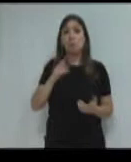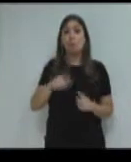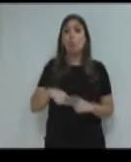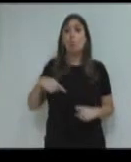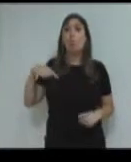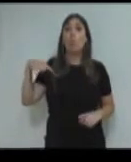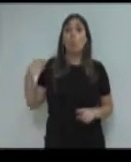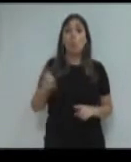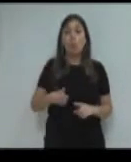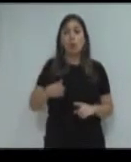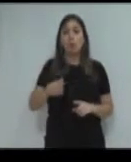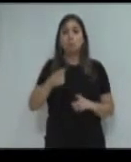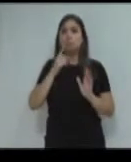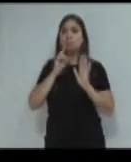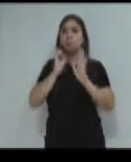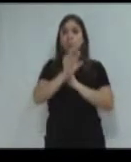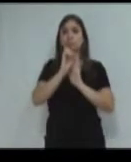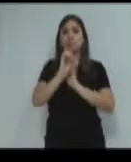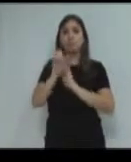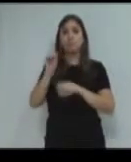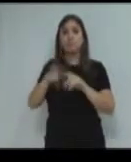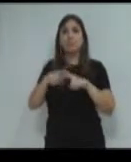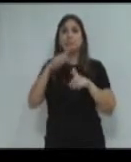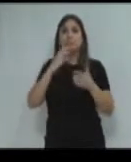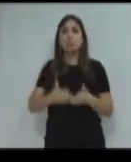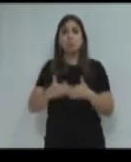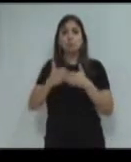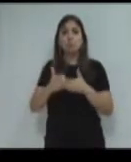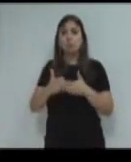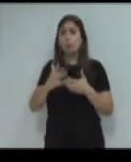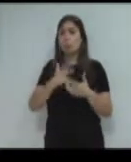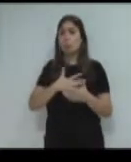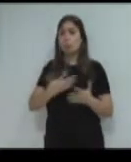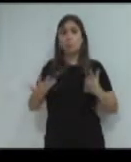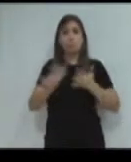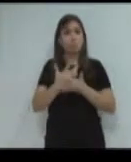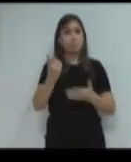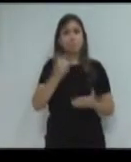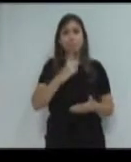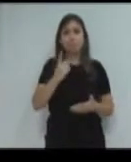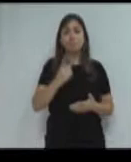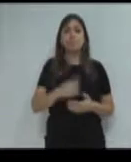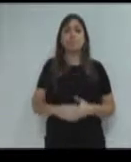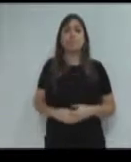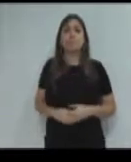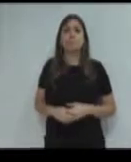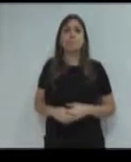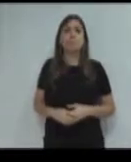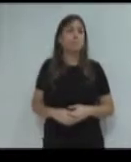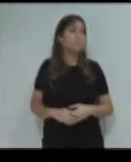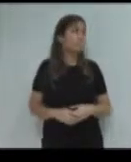no puedas reproducirlo en diferentes dispositivos, ¿no? Sí, o el comportamiento no es el mismo.